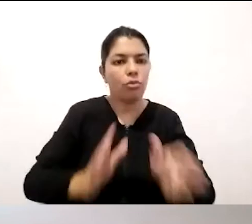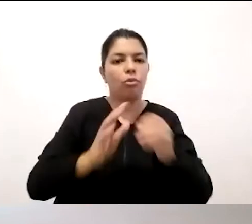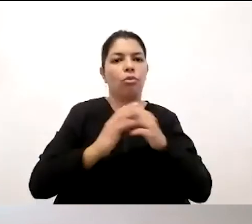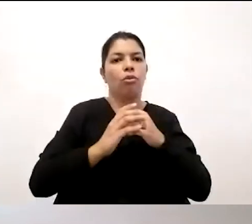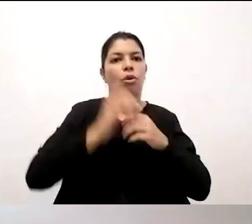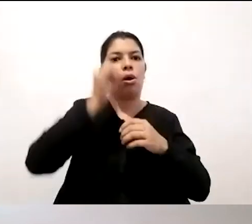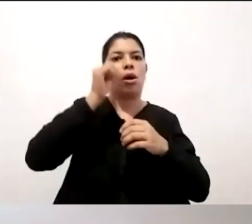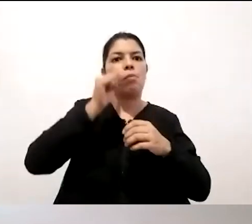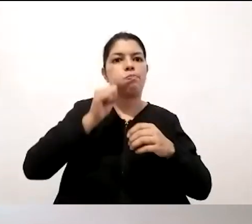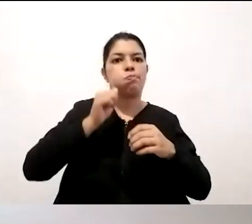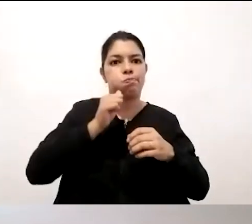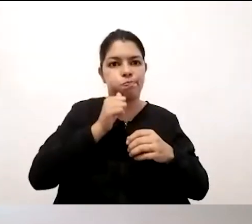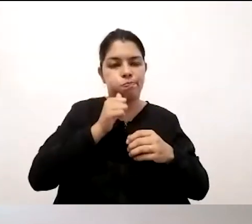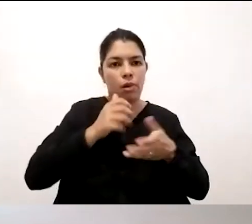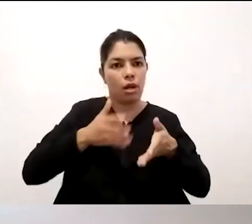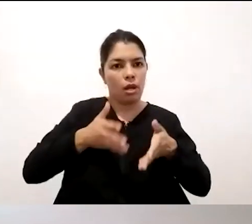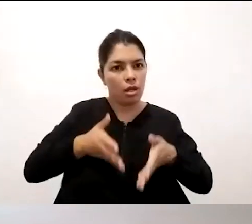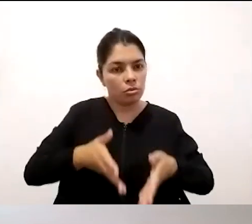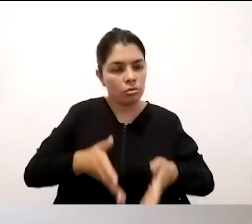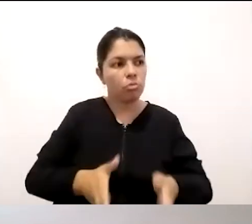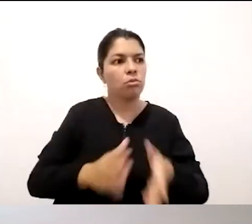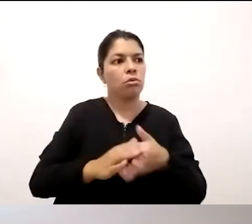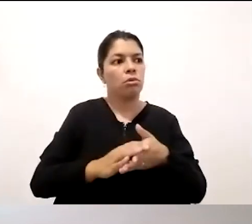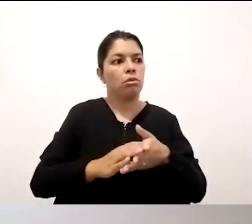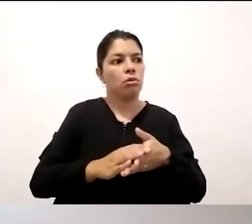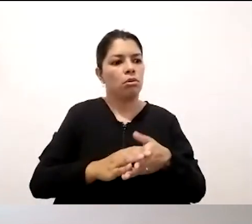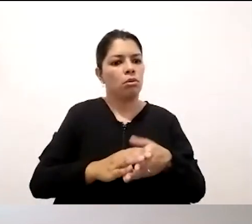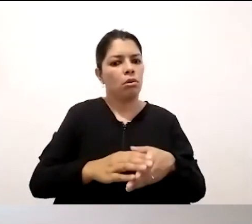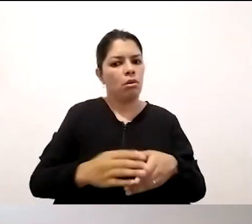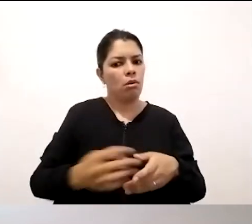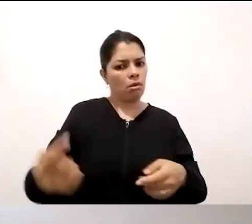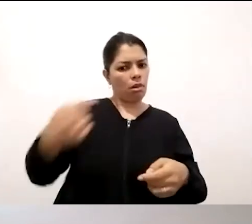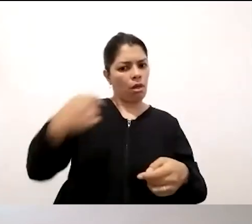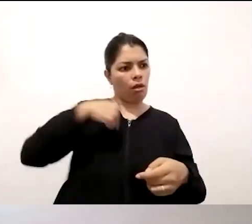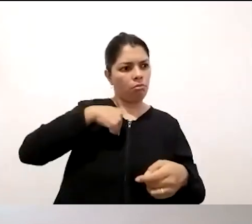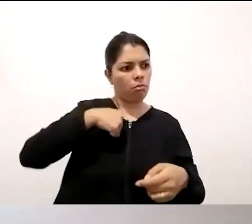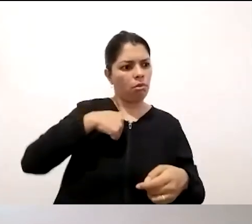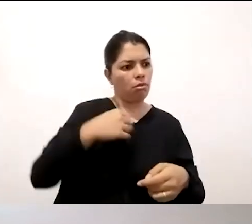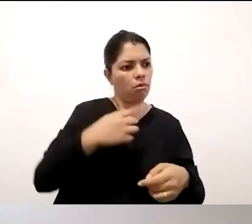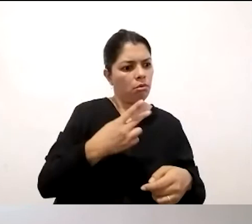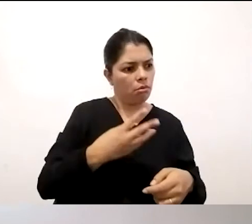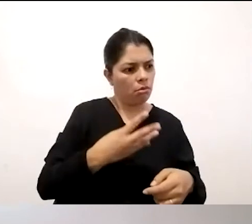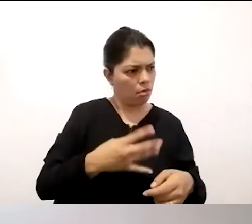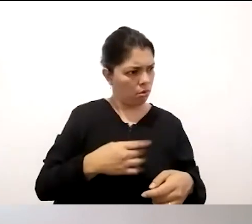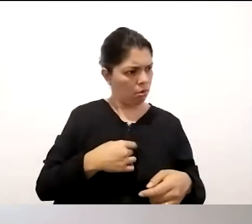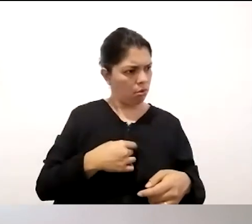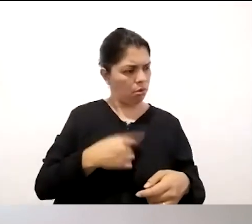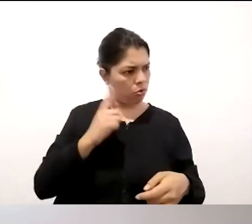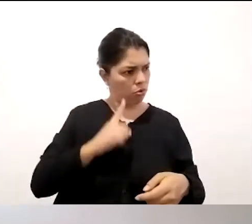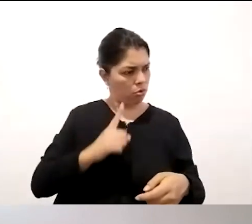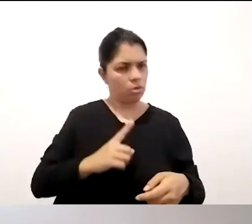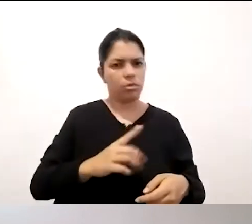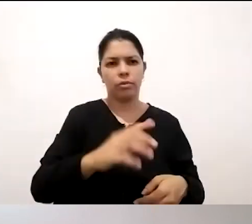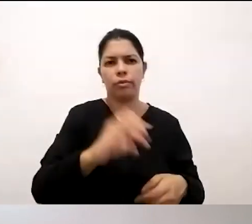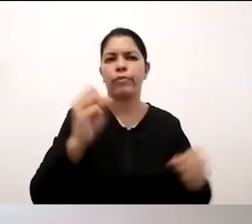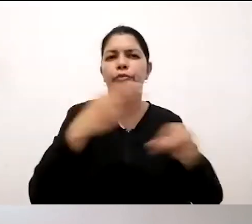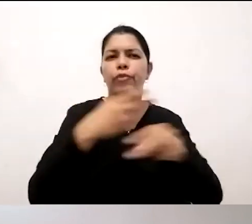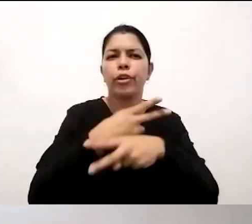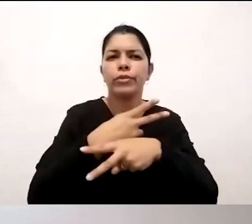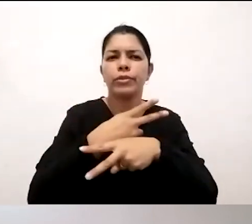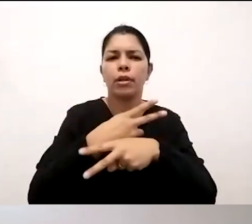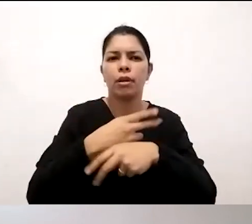justificado de manera científica, ¿sí? La violencia obstétrica se constituye como una forma